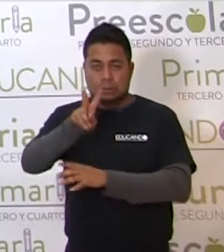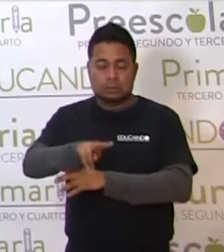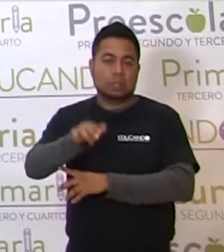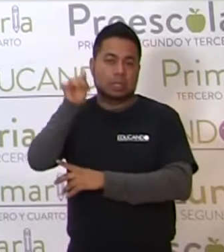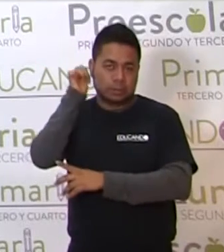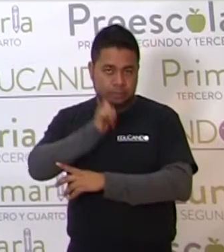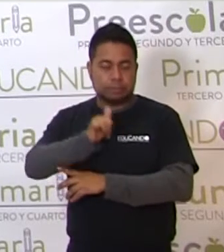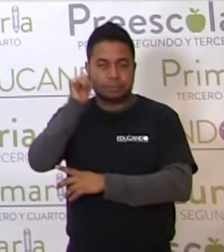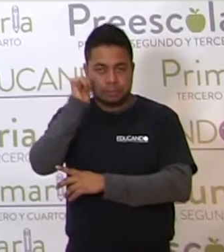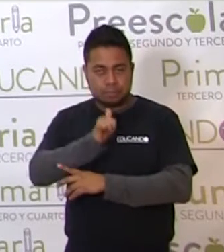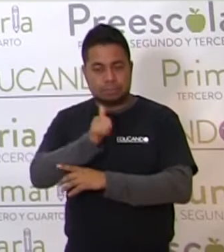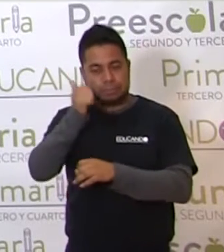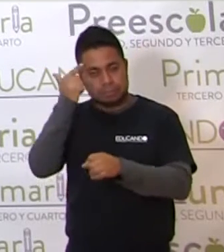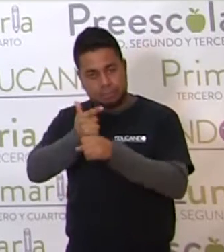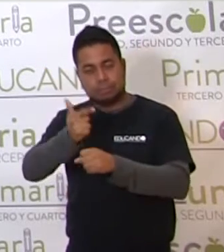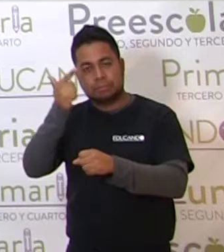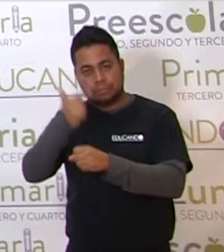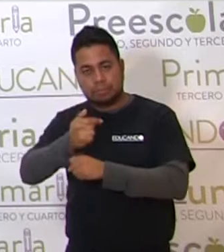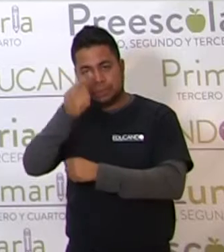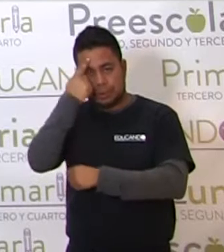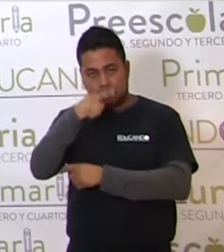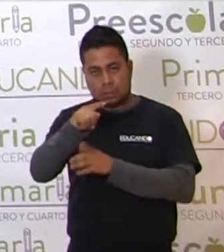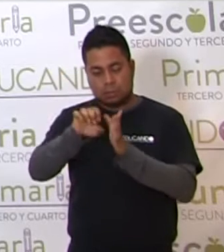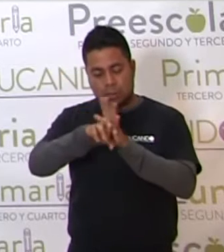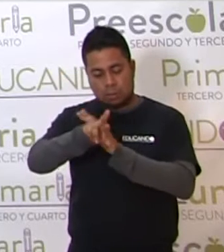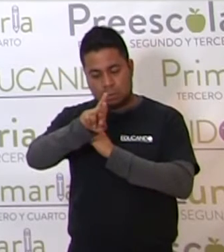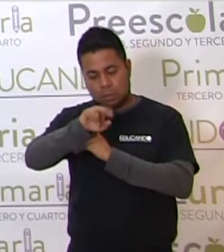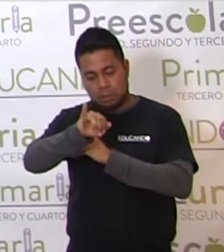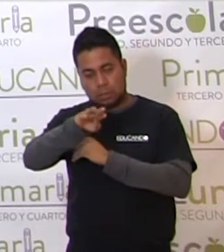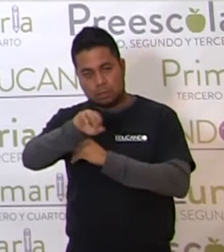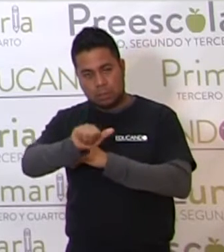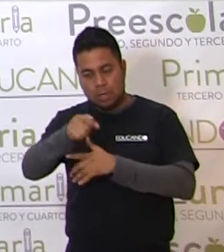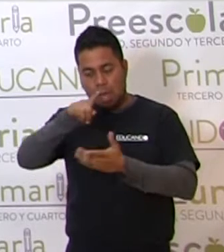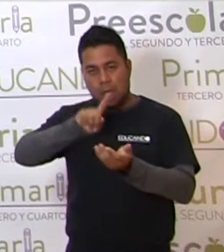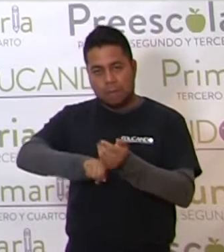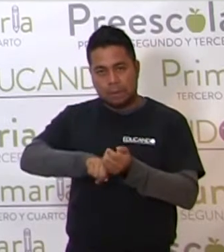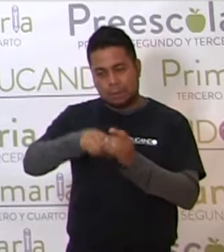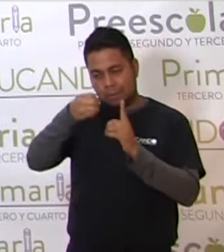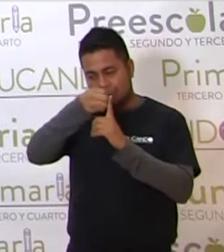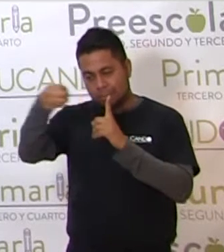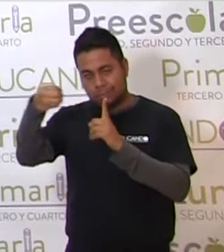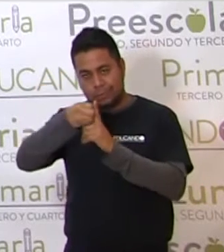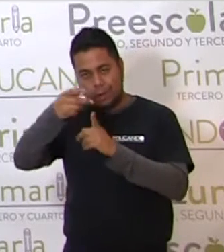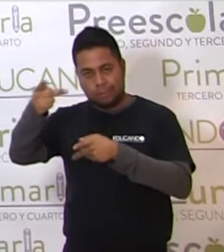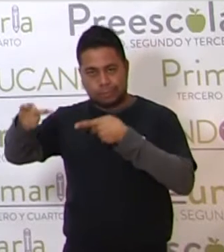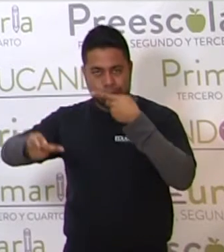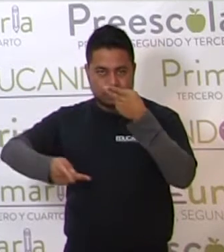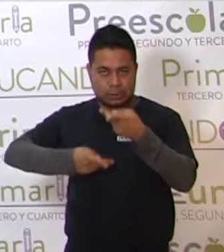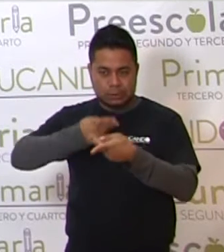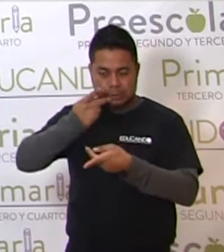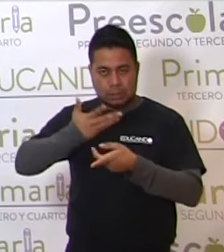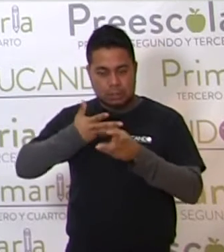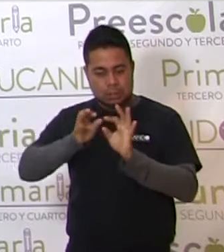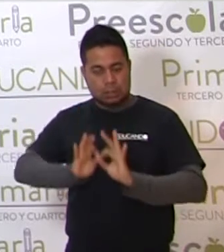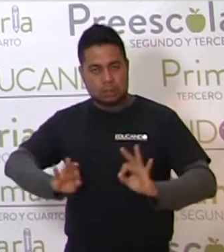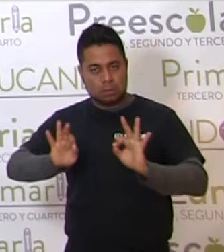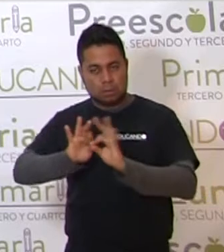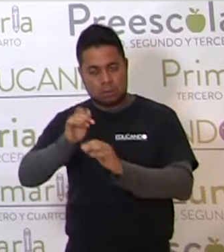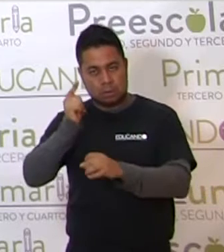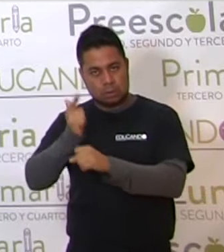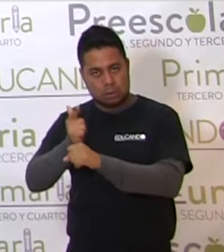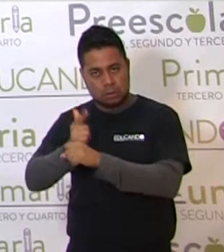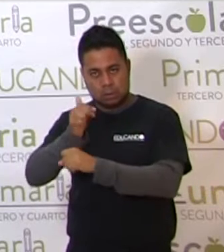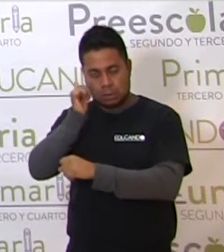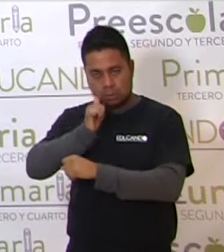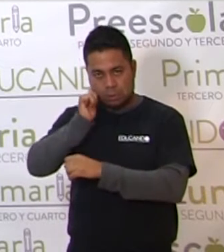siempre identificar a una rima dentro de los poemas fundamental el hecho de que tú puedas identificar